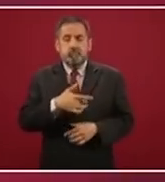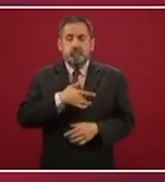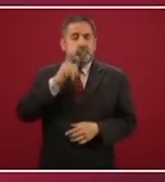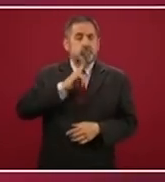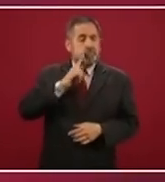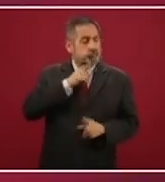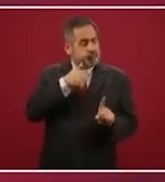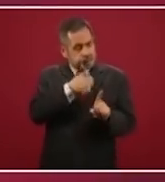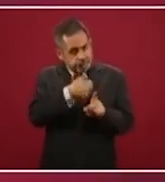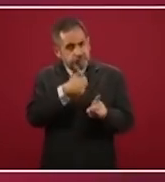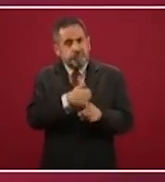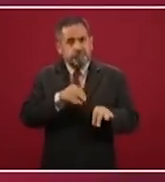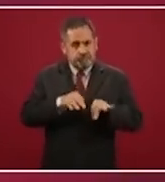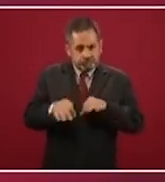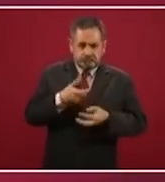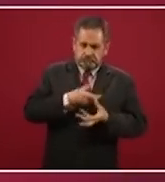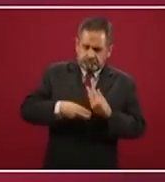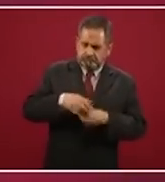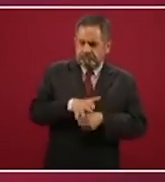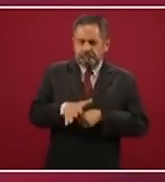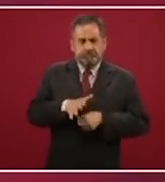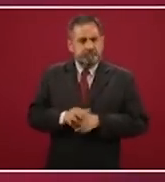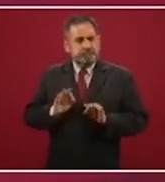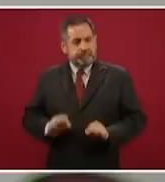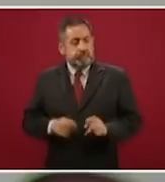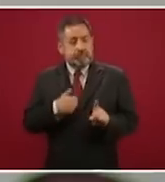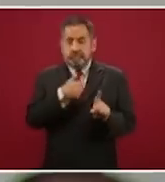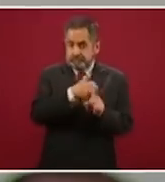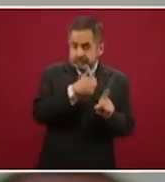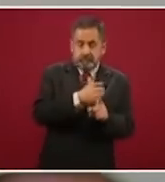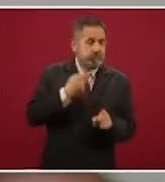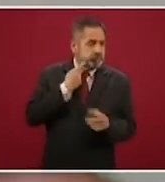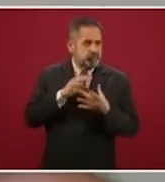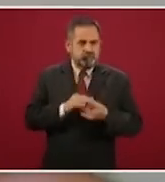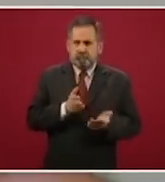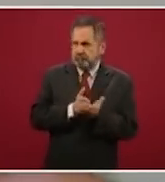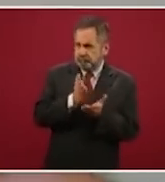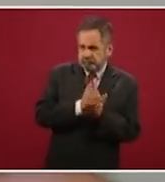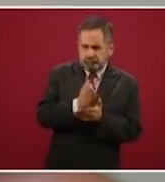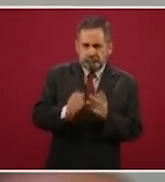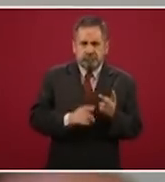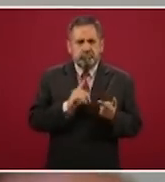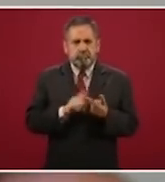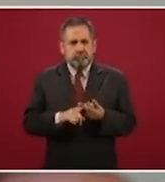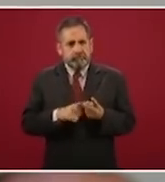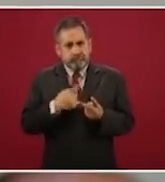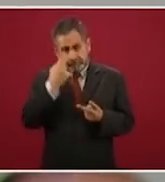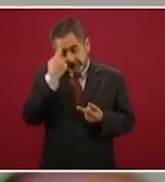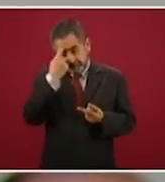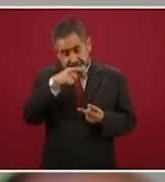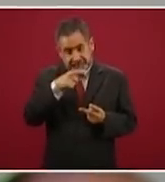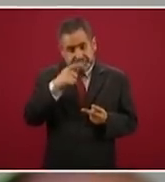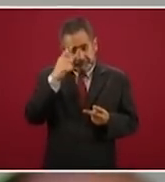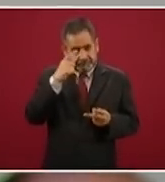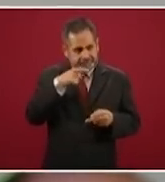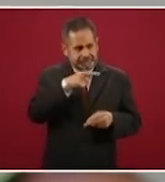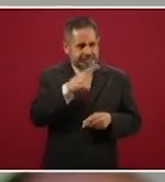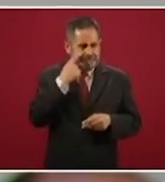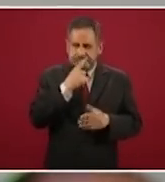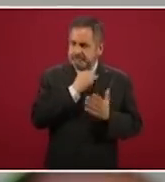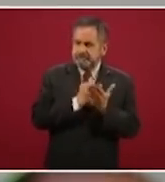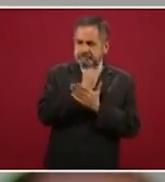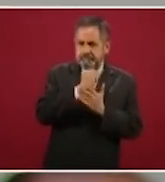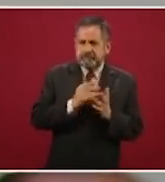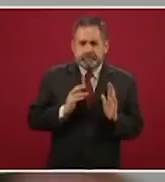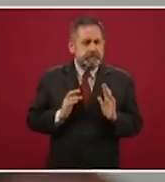de las mujeres, la autonomía política de las mujeres, que tiene que ver también con la propia determinación